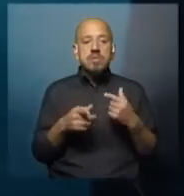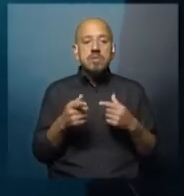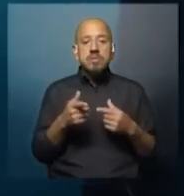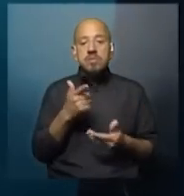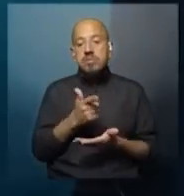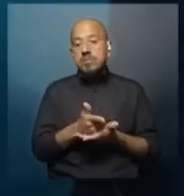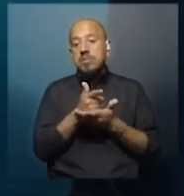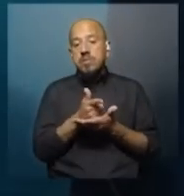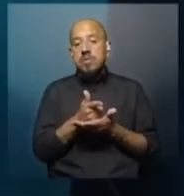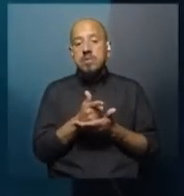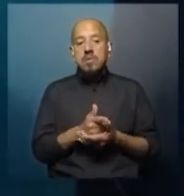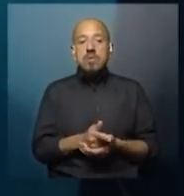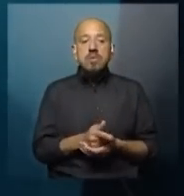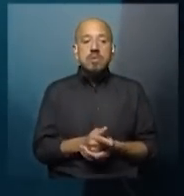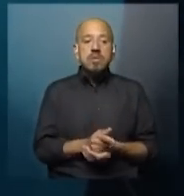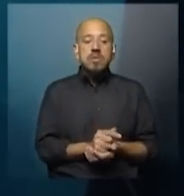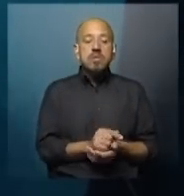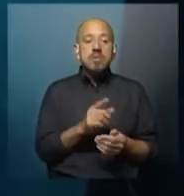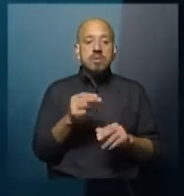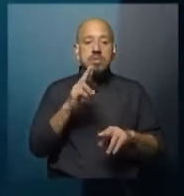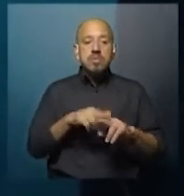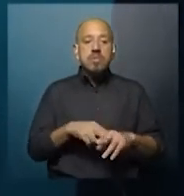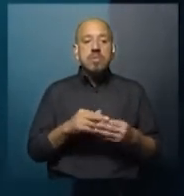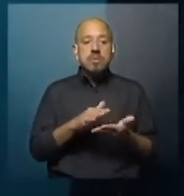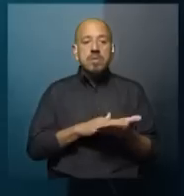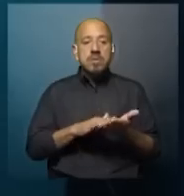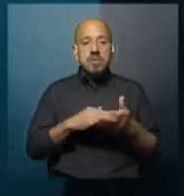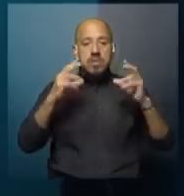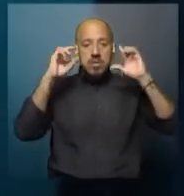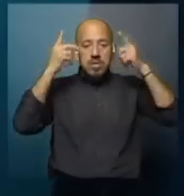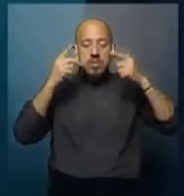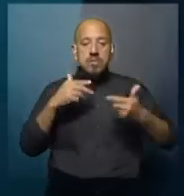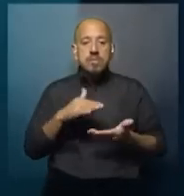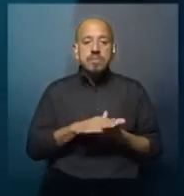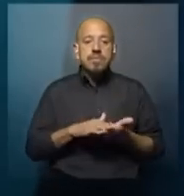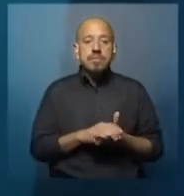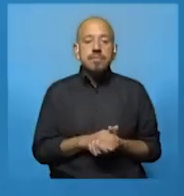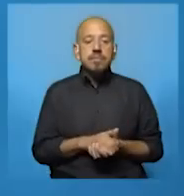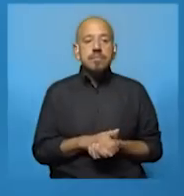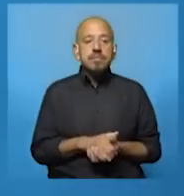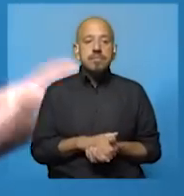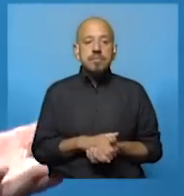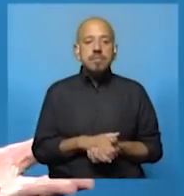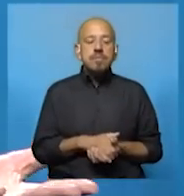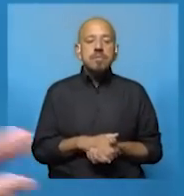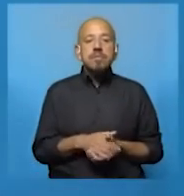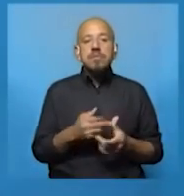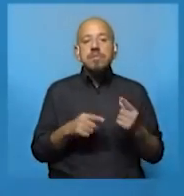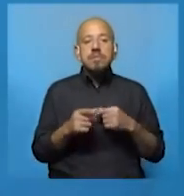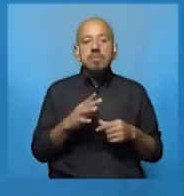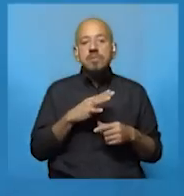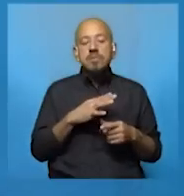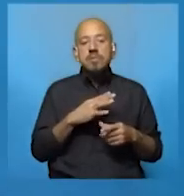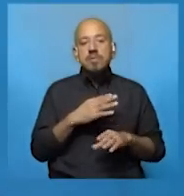no implica que muera nadie no implica violencia a priori no implica después Hay consecuencias no